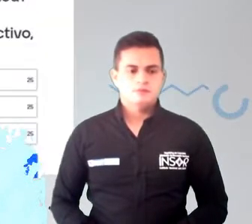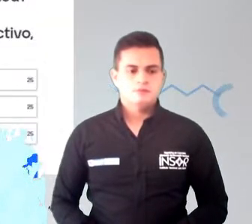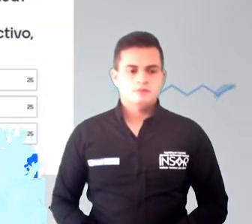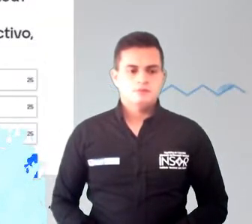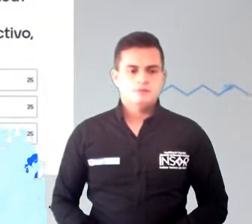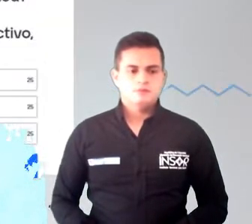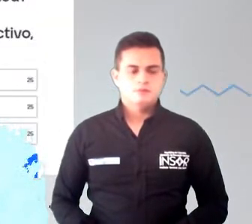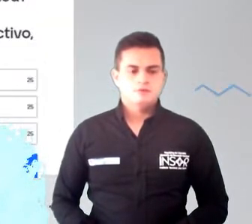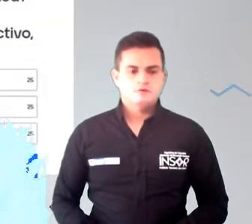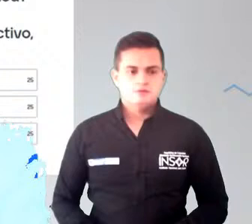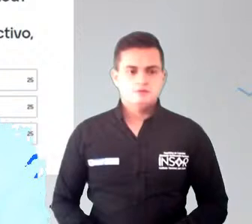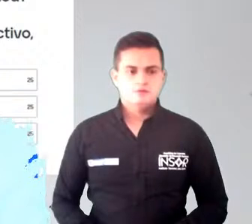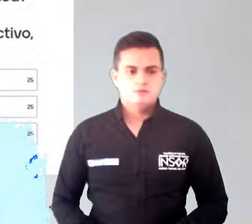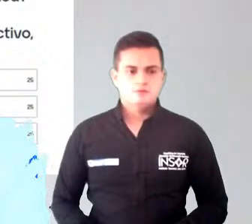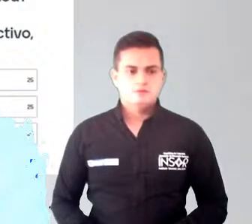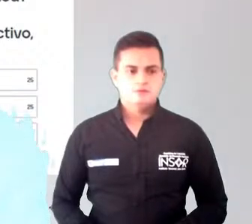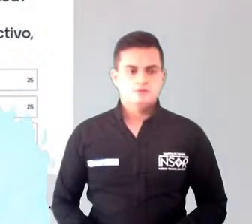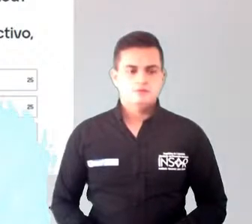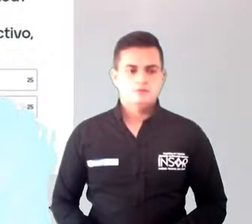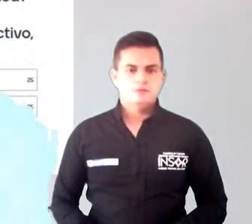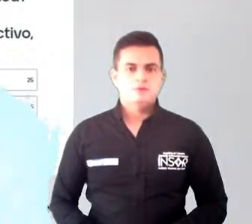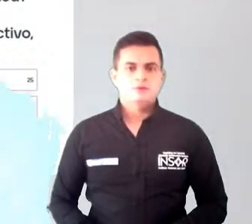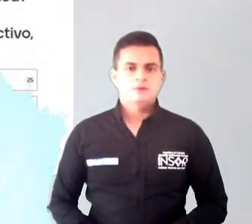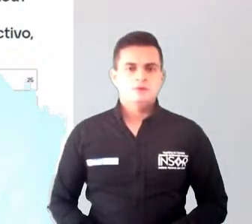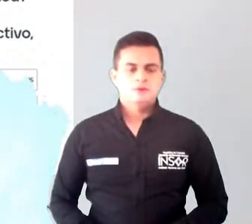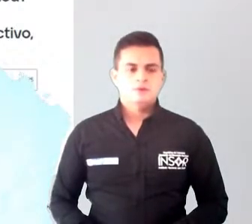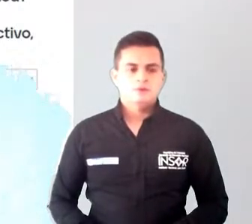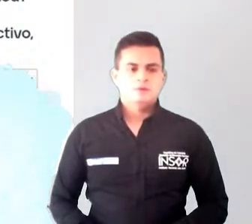interactúen durante la presentación de hoy.